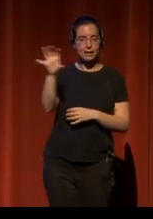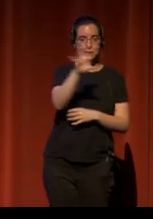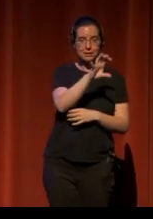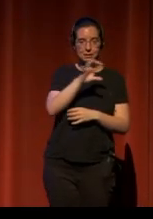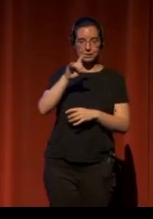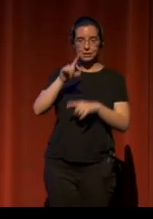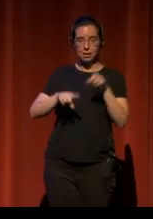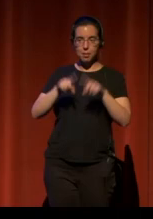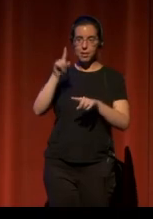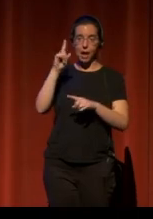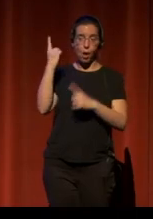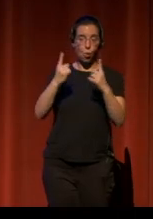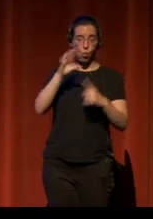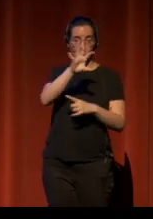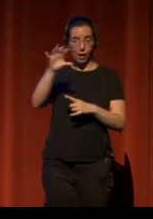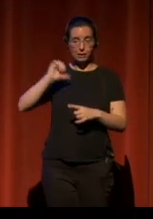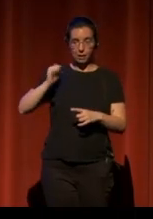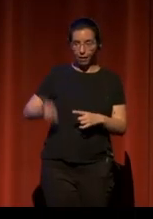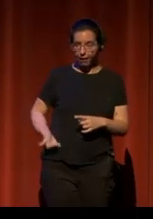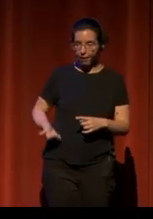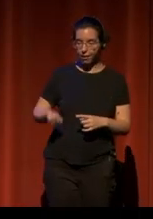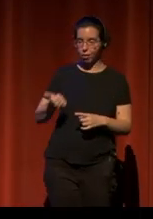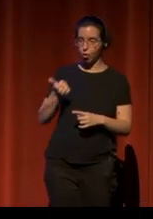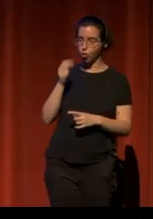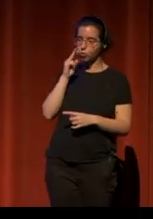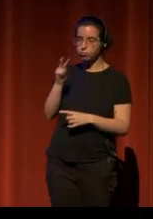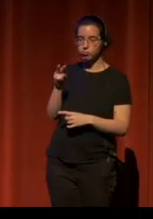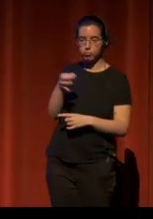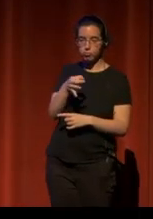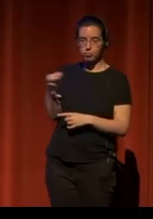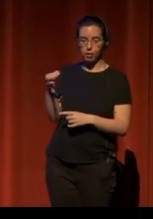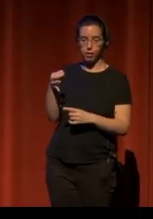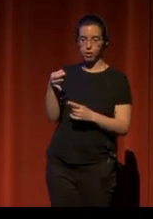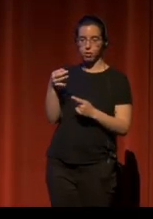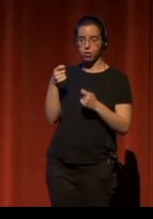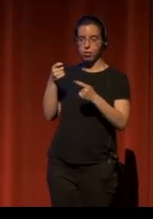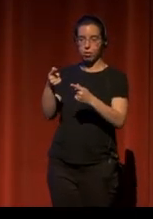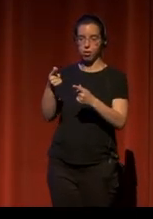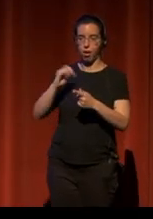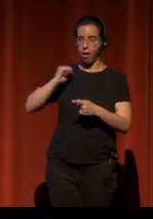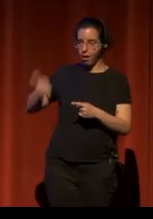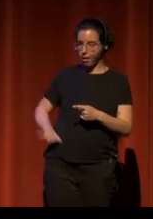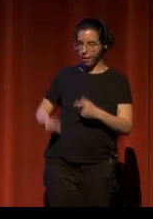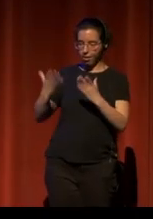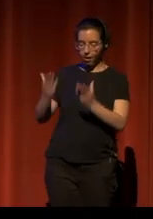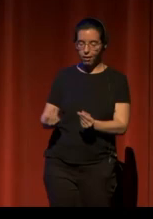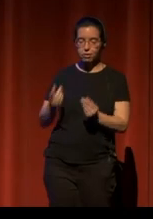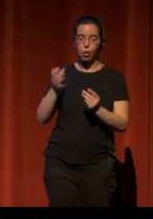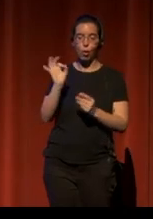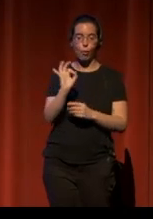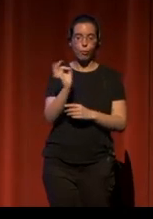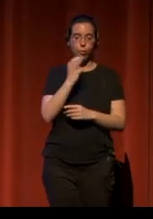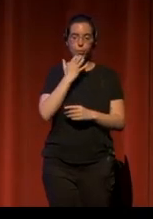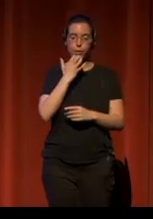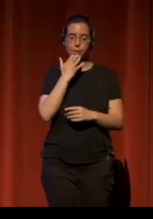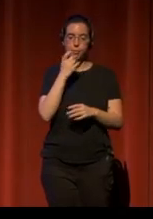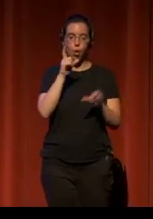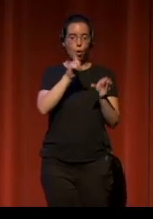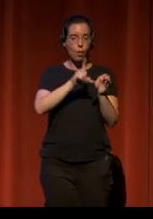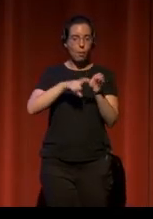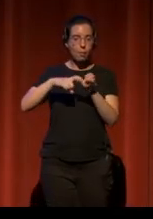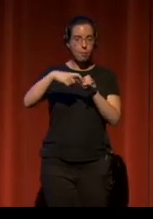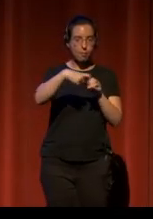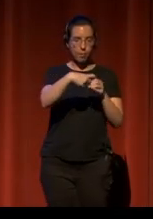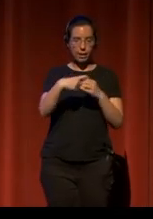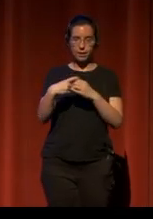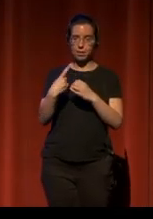la que unos pocos países ricos un diagrama de pareto perfecto acumula gran parte de la riqueza y lo mismo con la participación de los